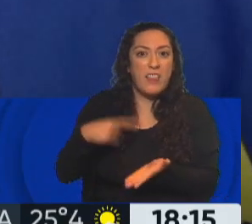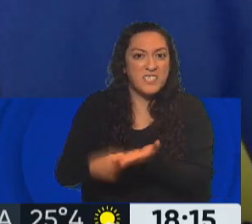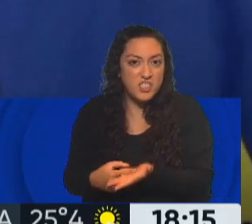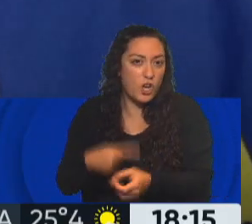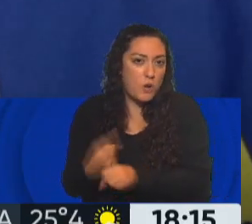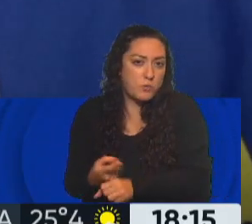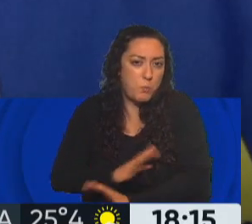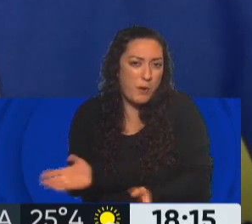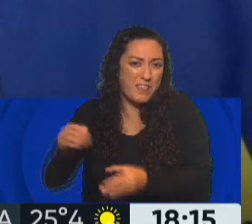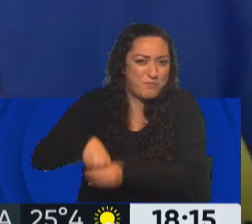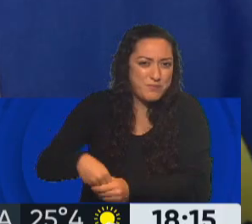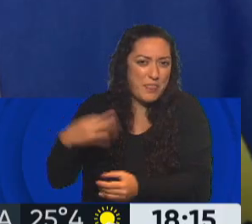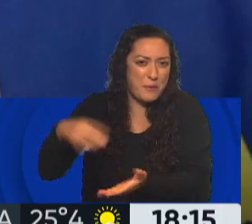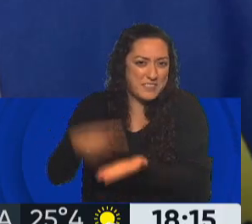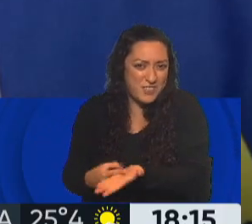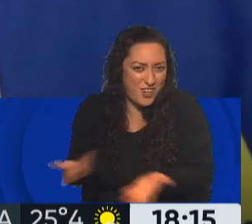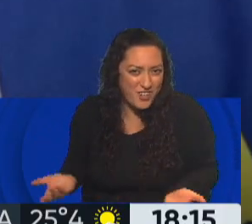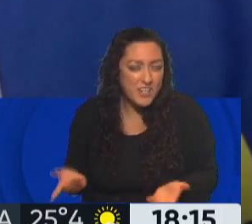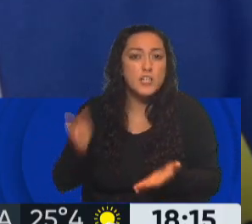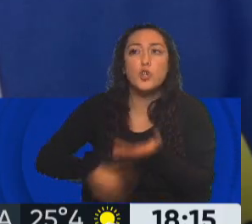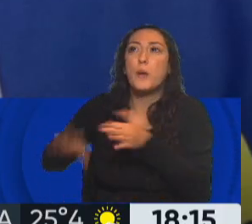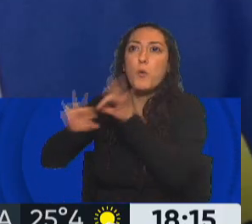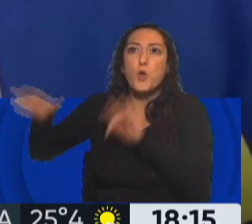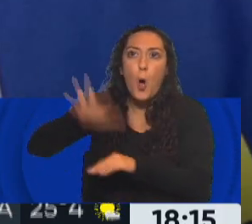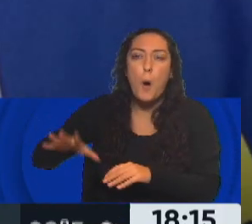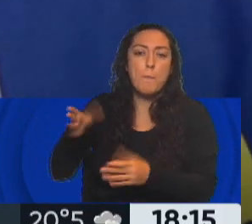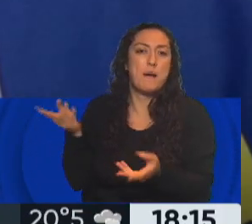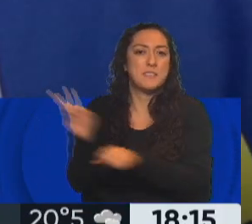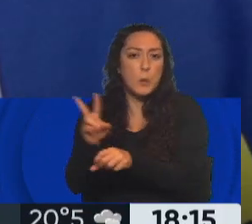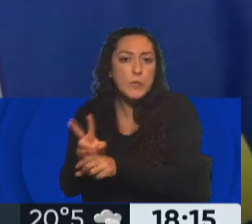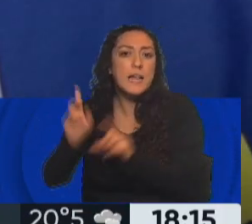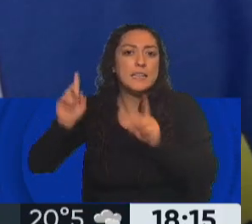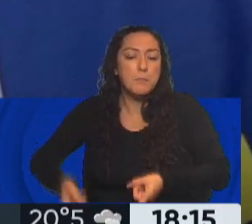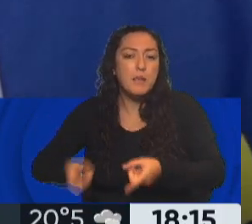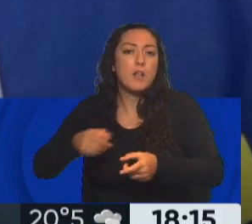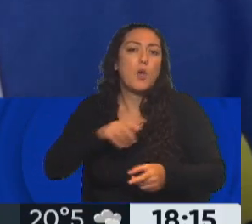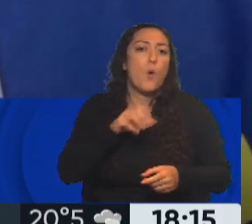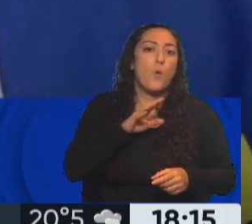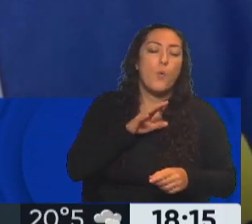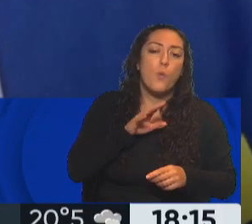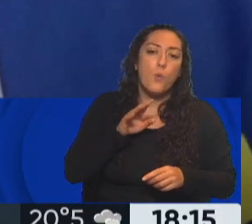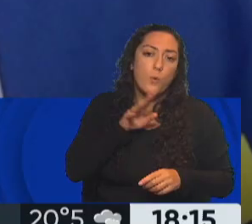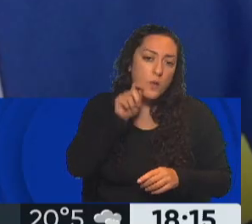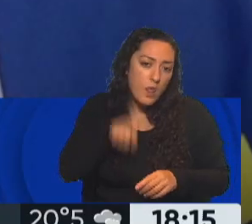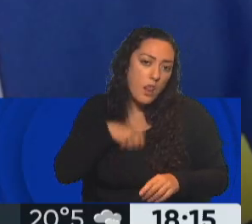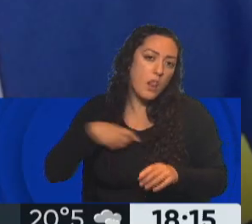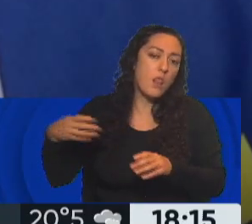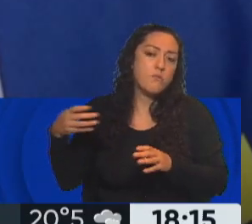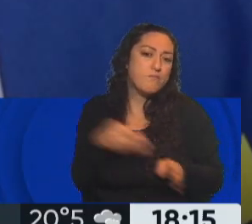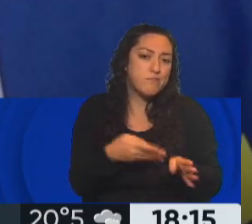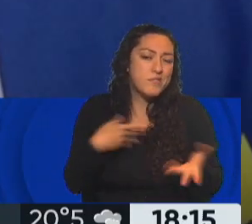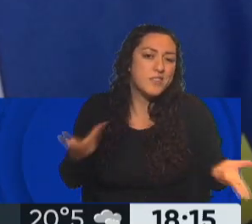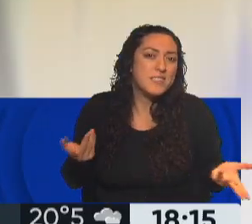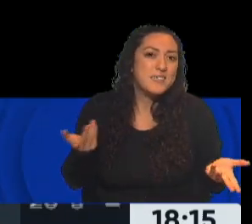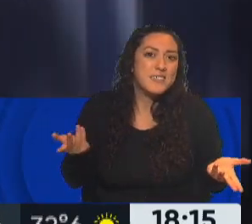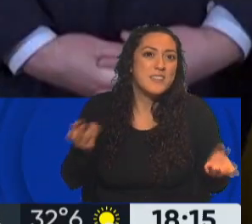puede decidir nada sobre la seguridad europea, y la agresión rusa a Ucrania afecta claramente a la seguridad europea